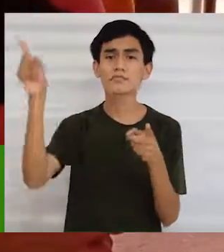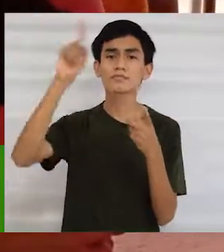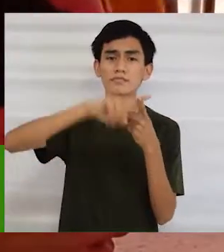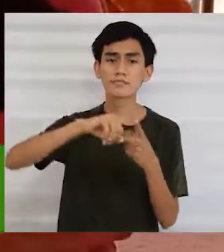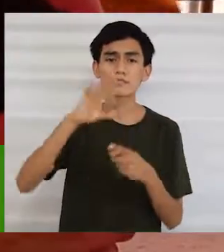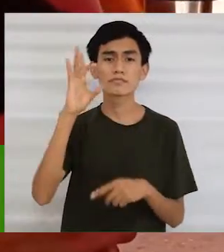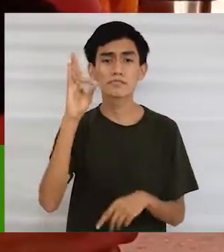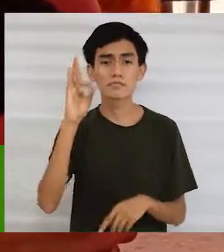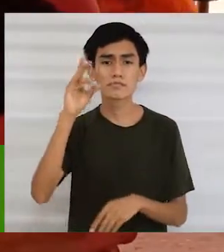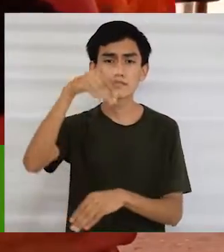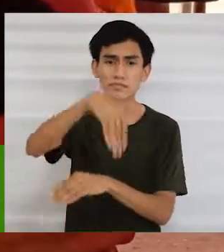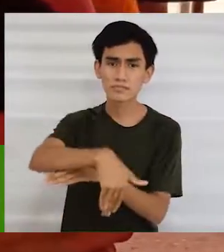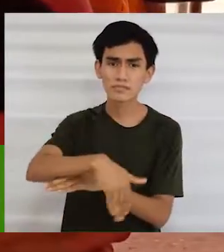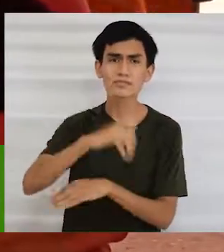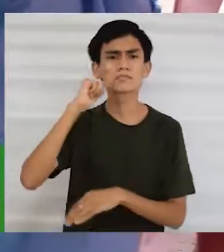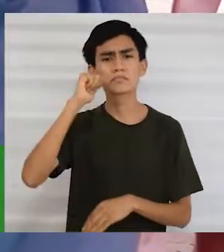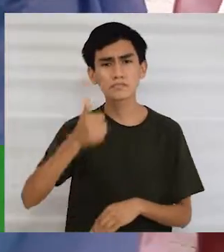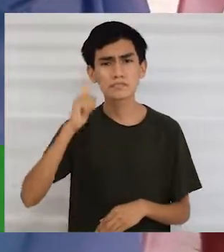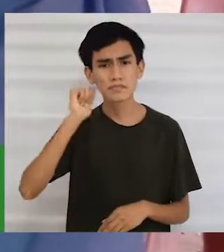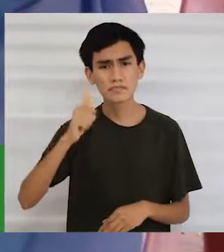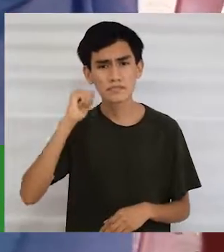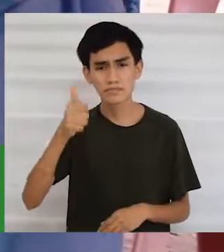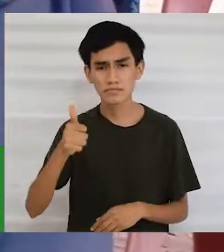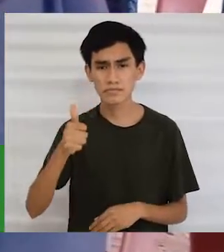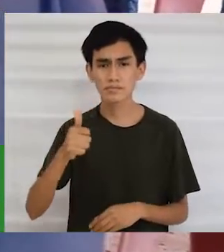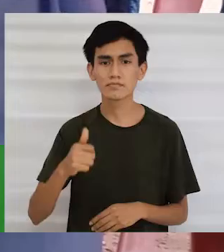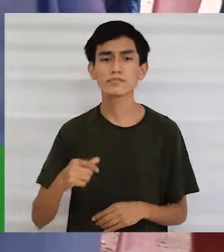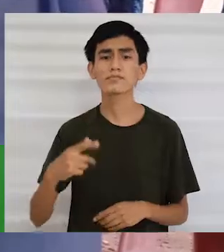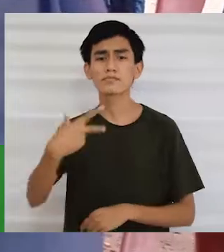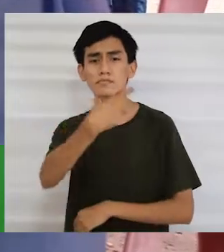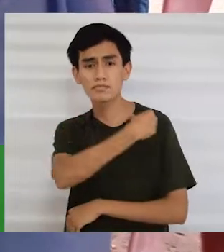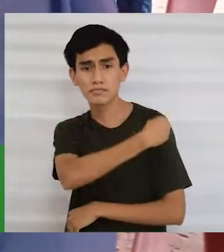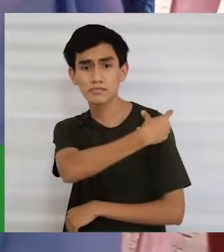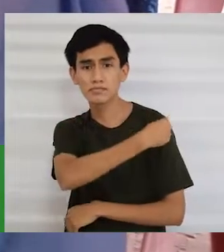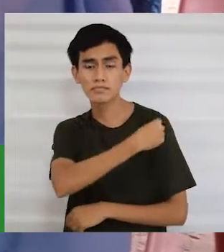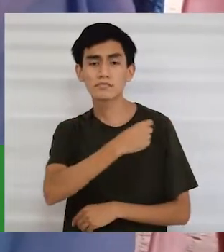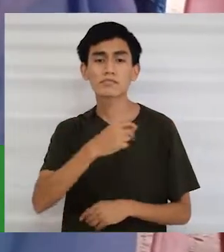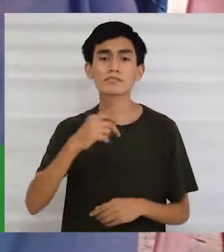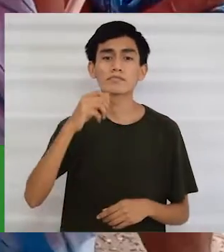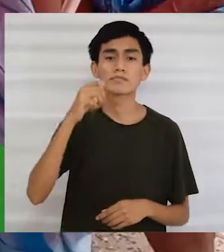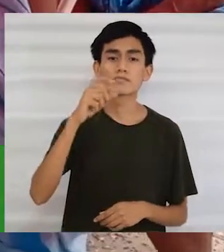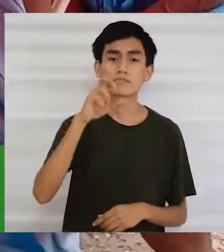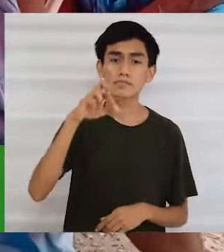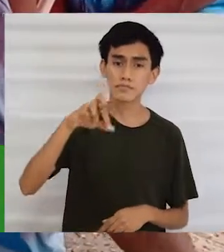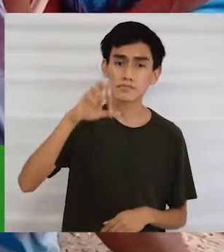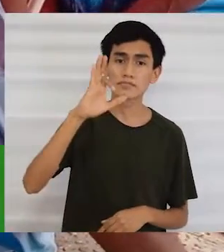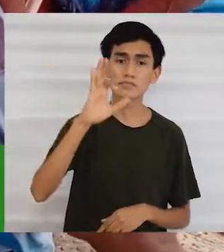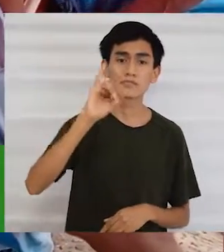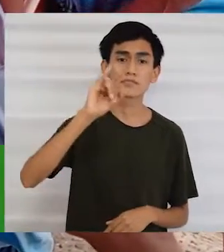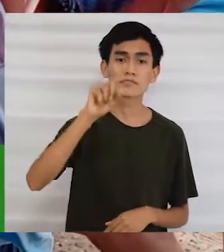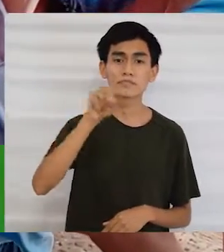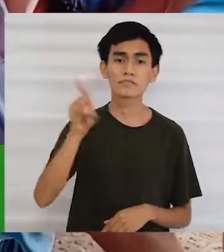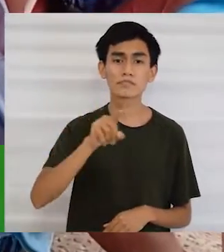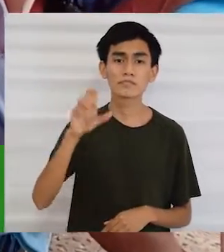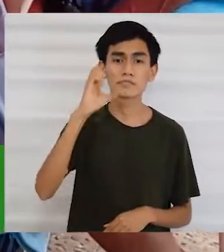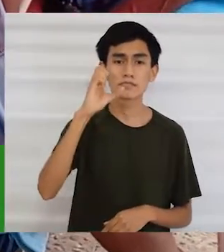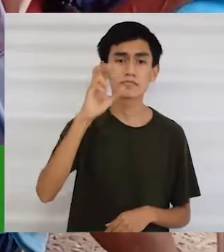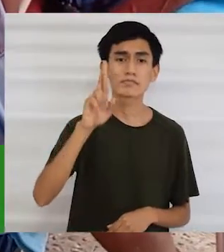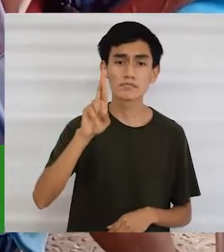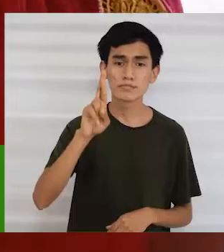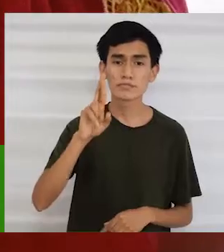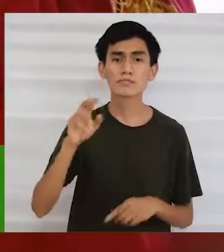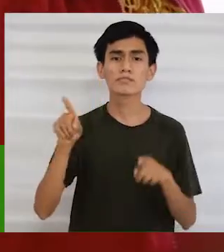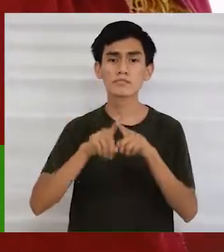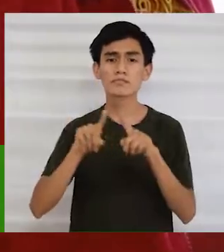de la noche. Se están aplicando las vacunas de los laboratorios Pfizer, AstraZeneca y Sinopharm. El licenciado